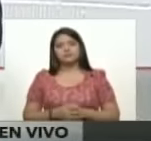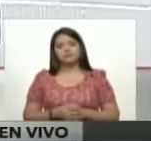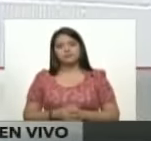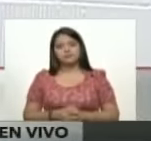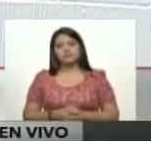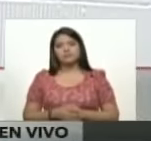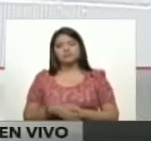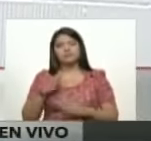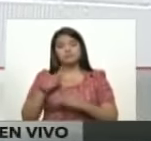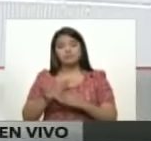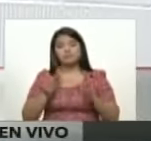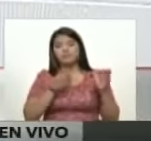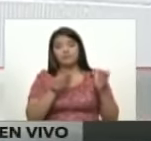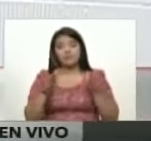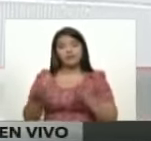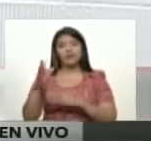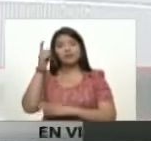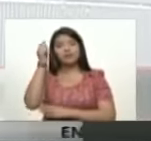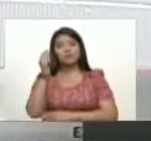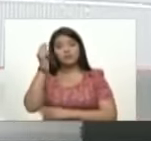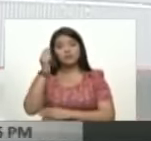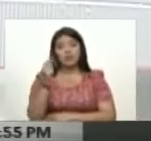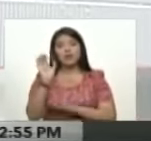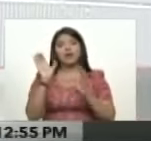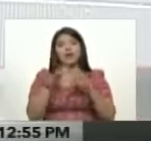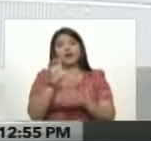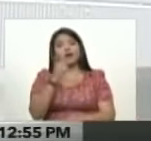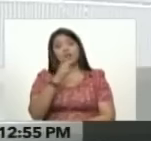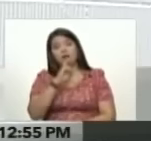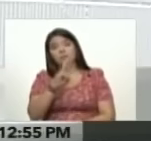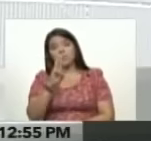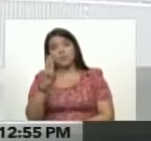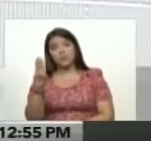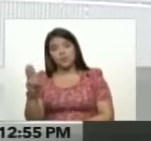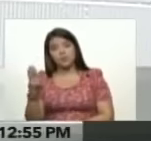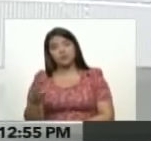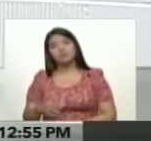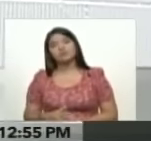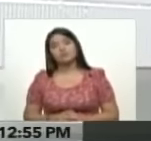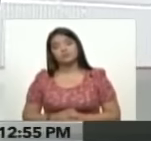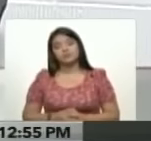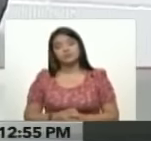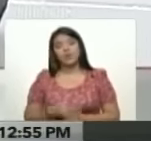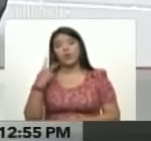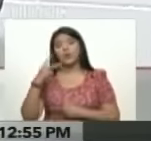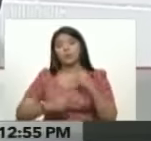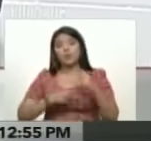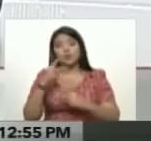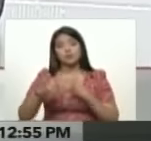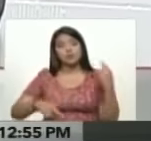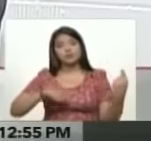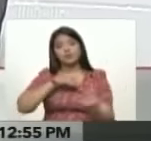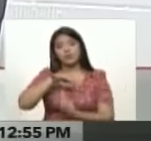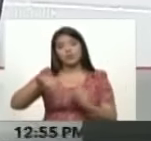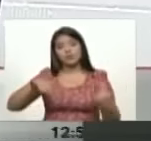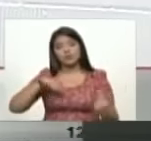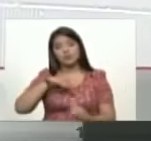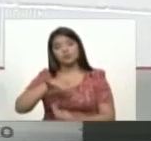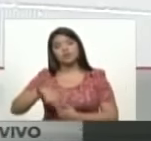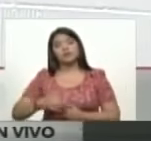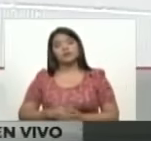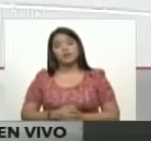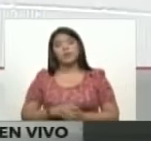la fracción parlamentaria del gran polo patriótico, como corresponde a un proceso revolucionario para